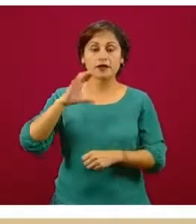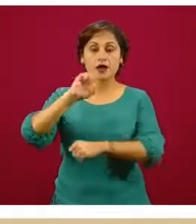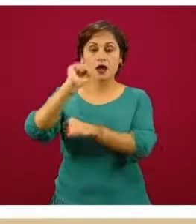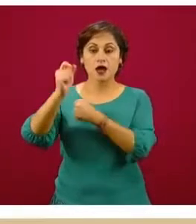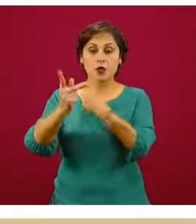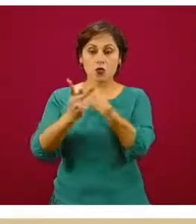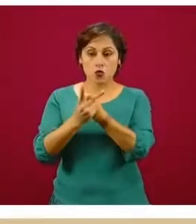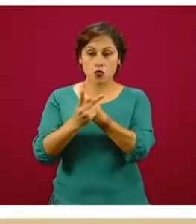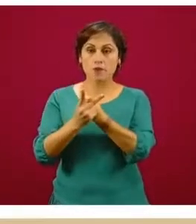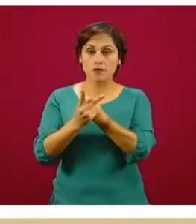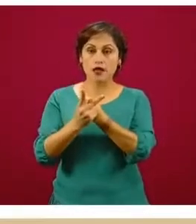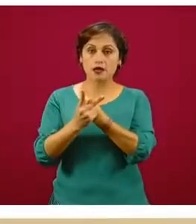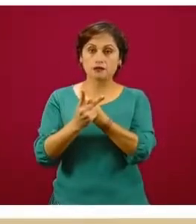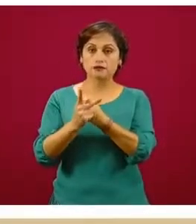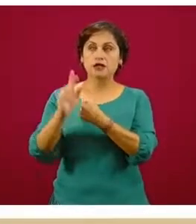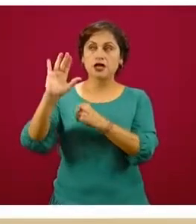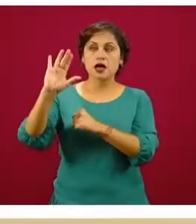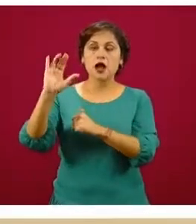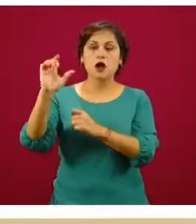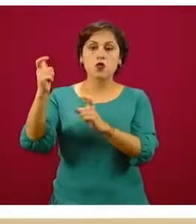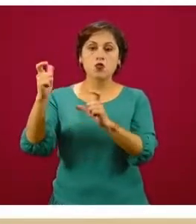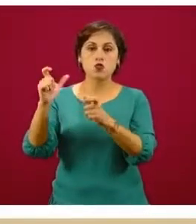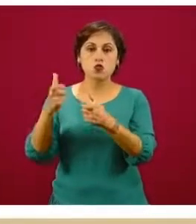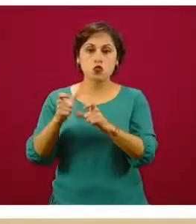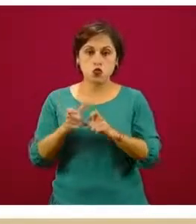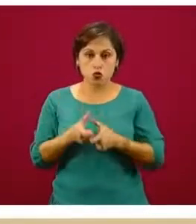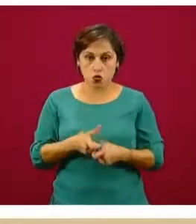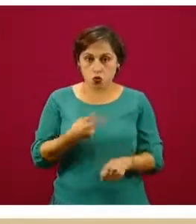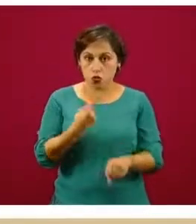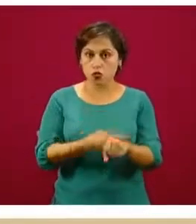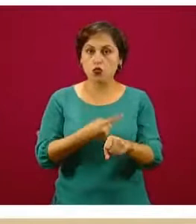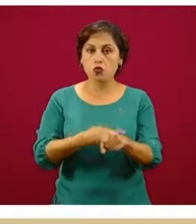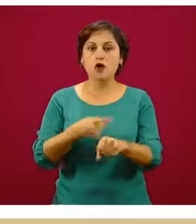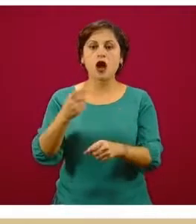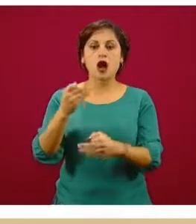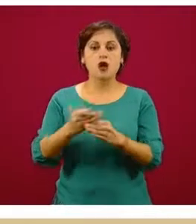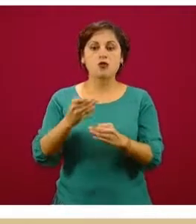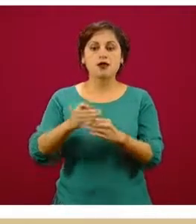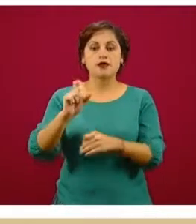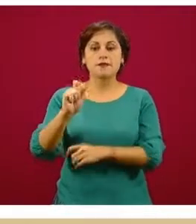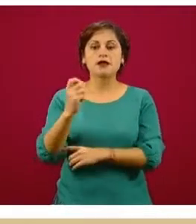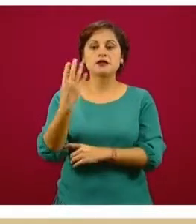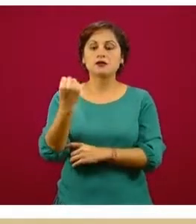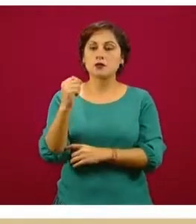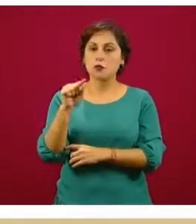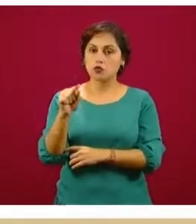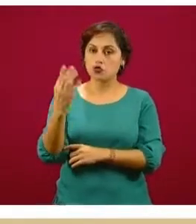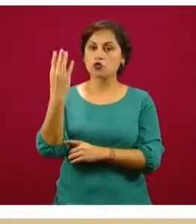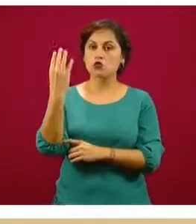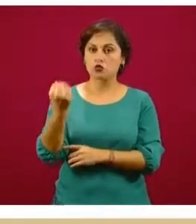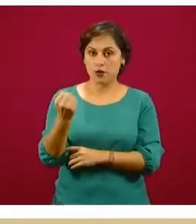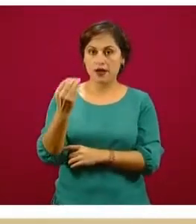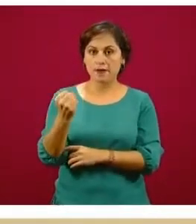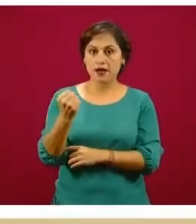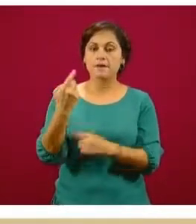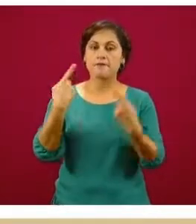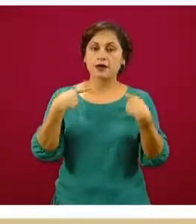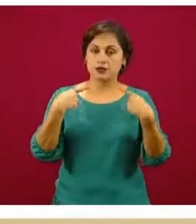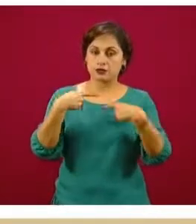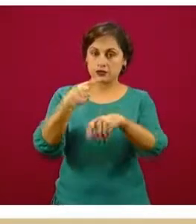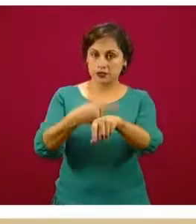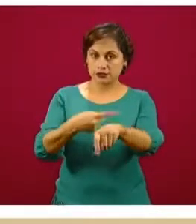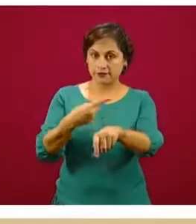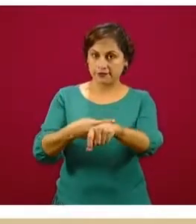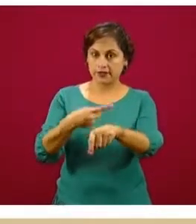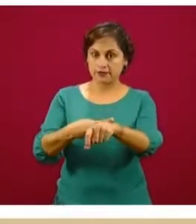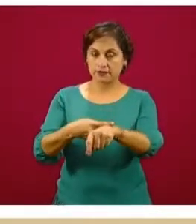que se encuentra ya en descenso. Está en este momento en 29.9% del total de los casos registrados en